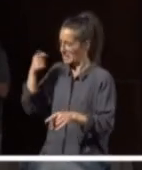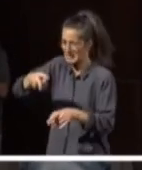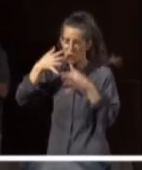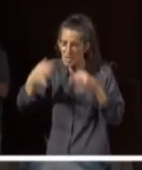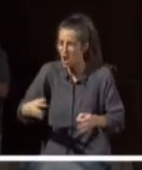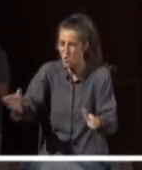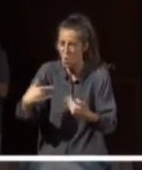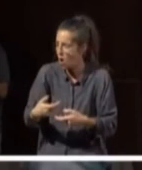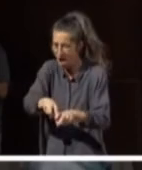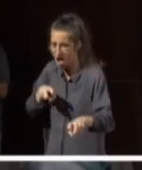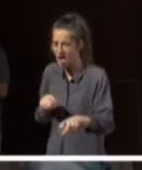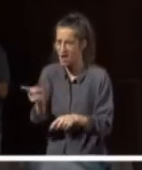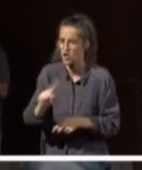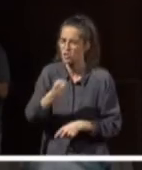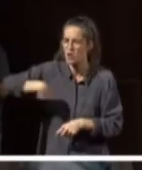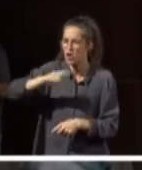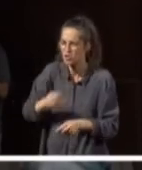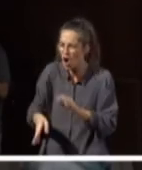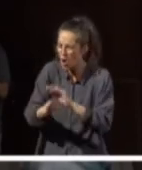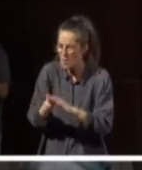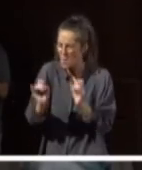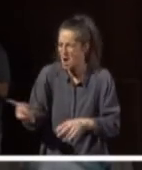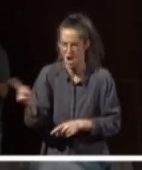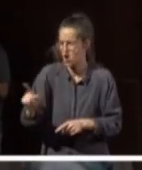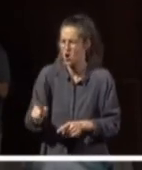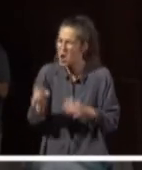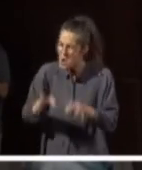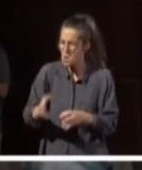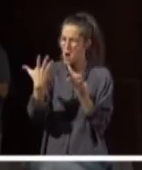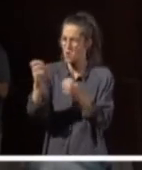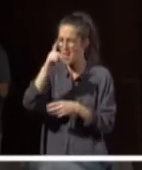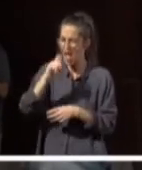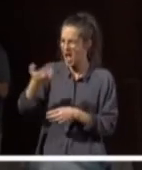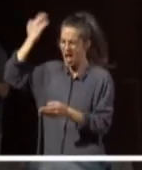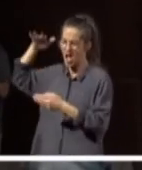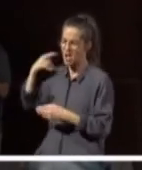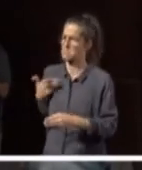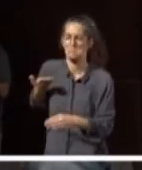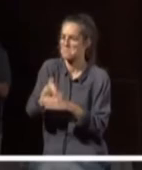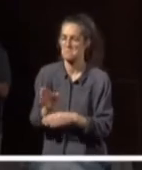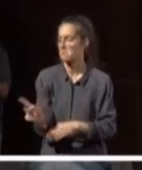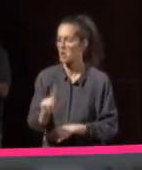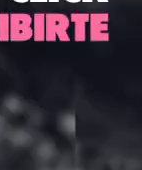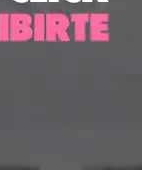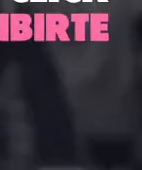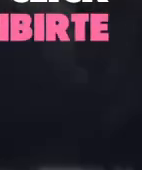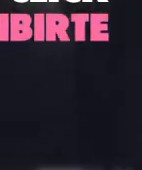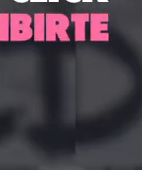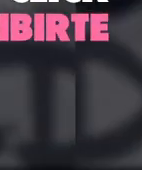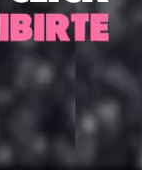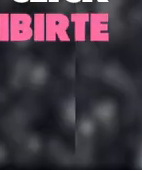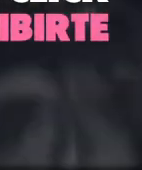hay marcha atrás no vamos a volver a los años 90 por mucho que se empeñen en colocarnos ahí no hay marcha